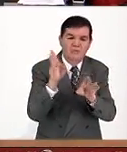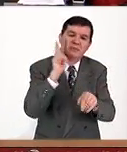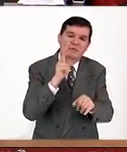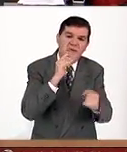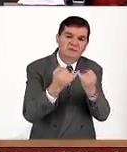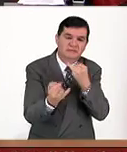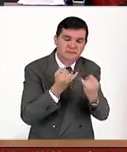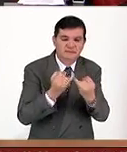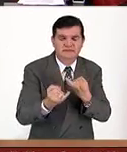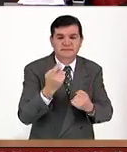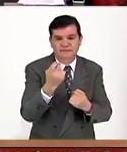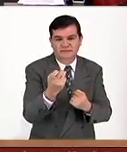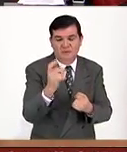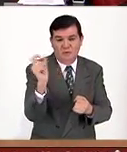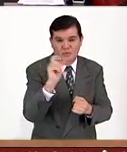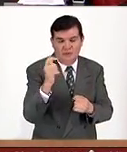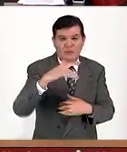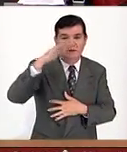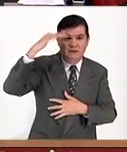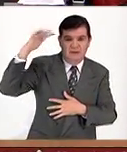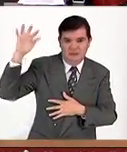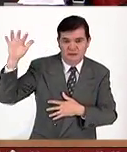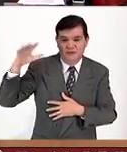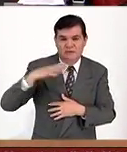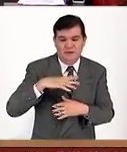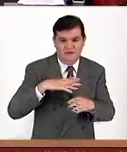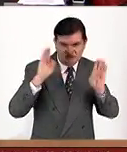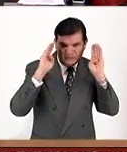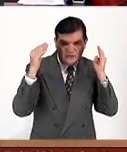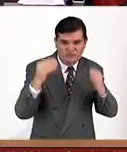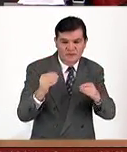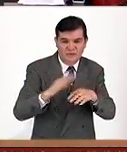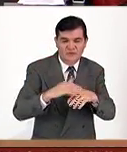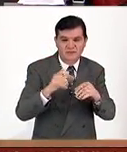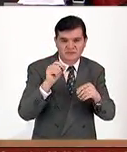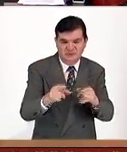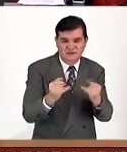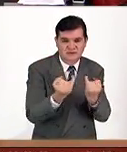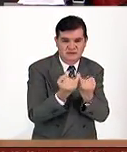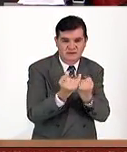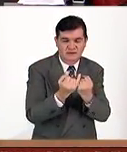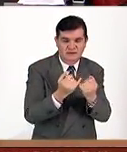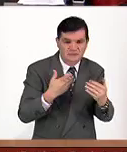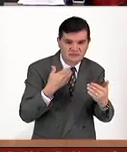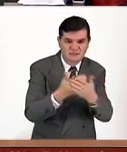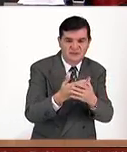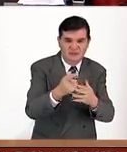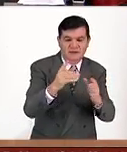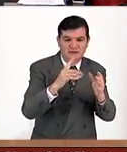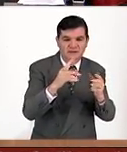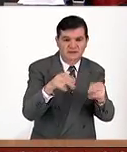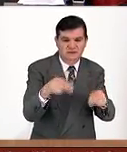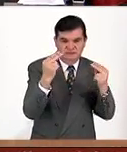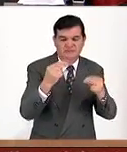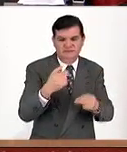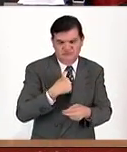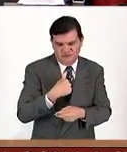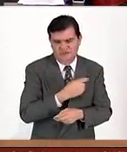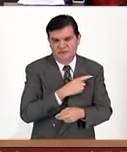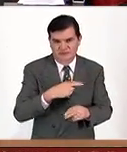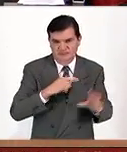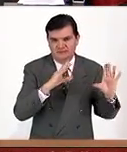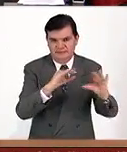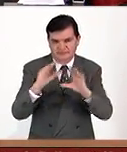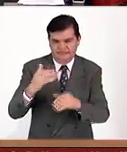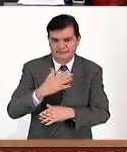intentando. Cuando sea adulto tendrá un enfoque y un criterio propio, que al final del camino de eso se trata. Yo debo de educar a